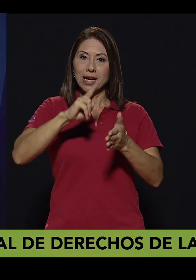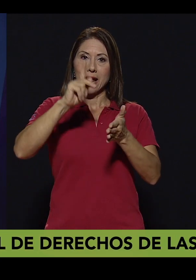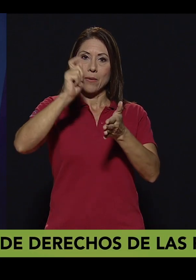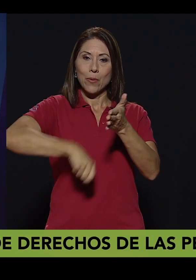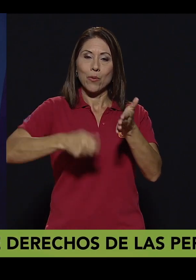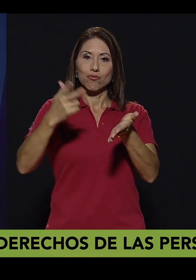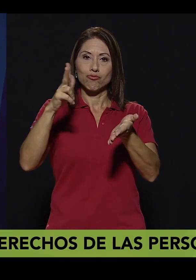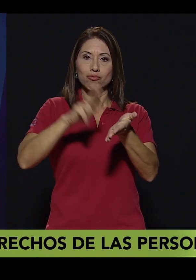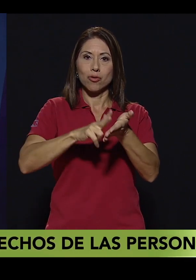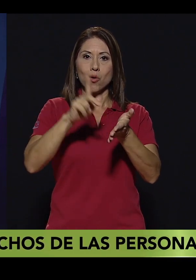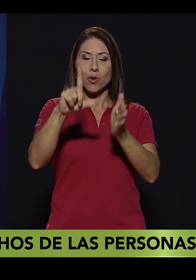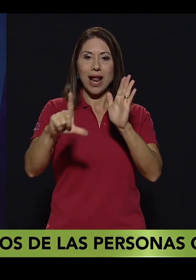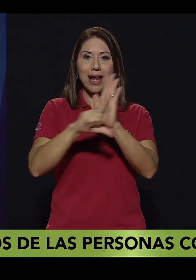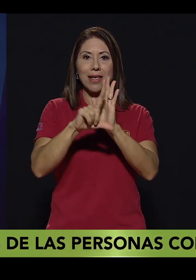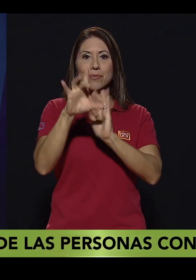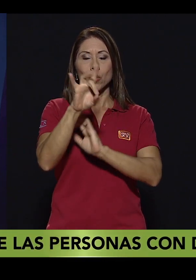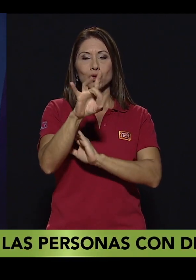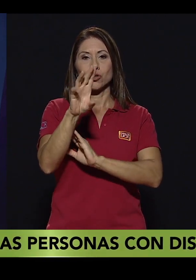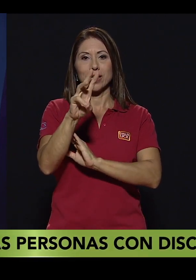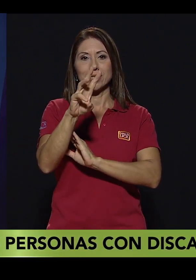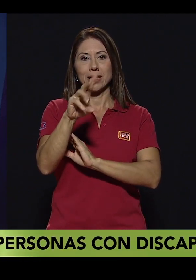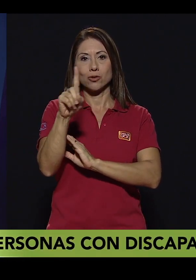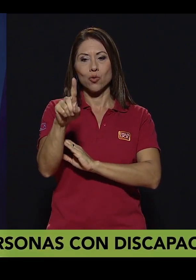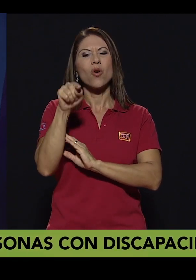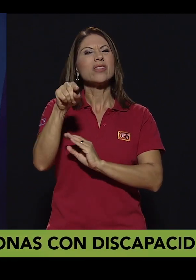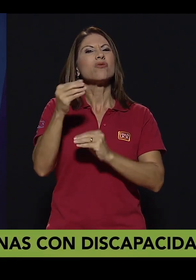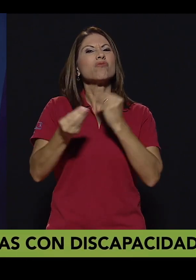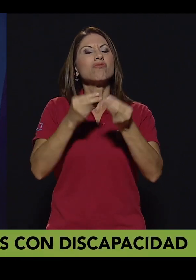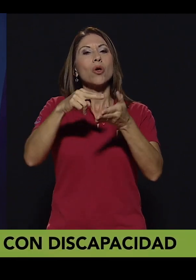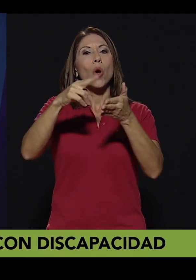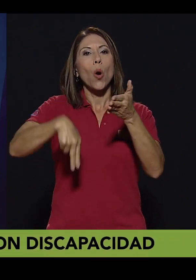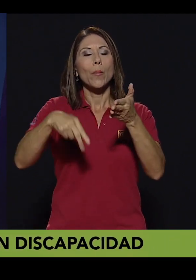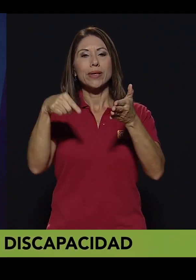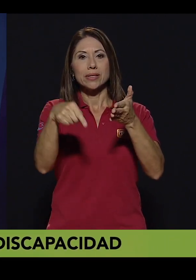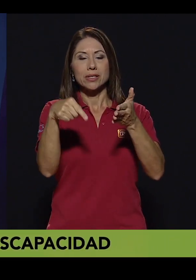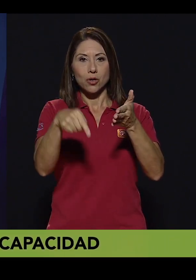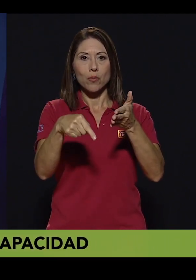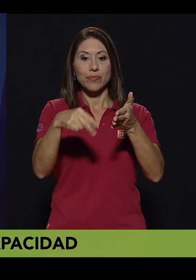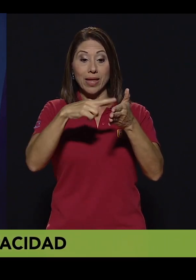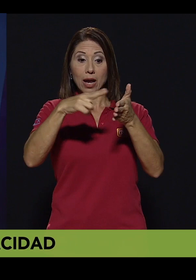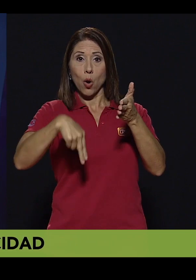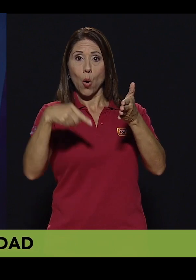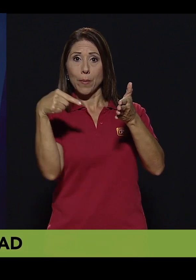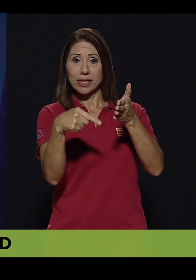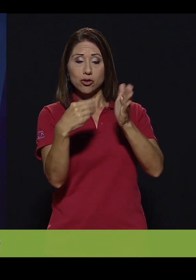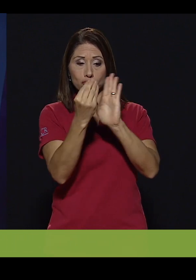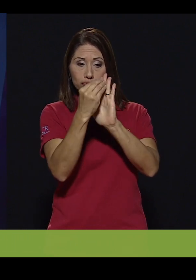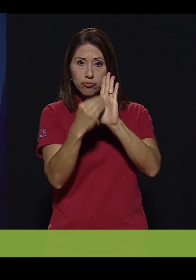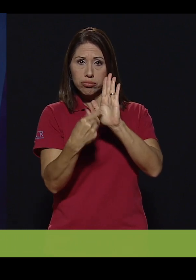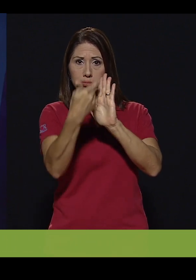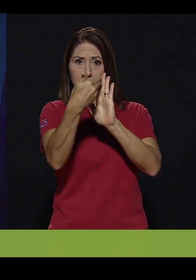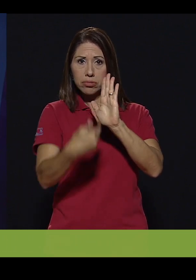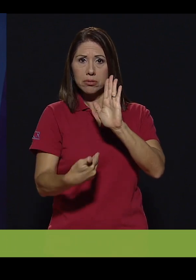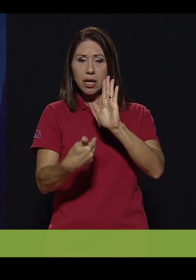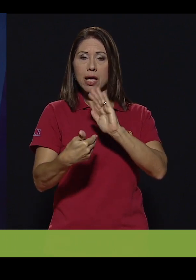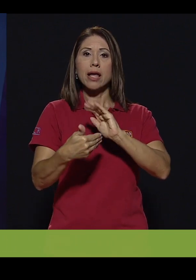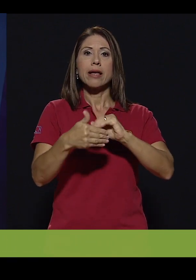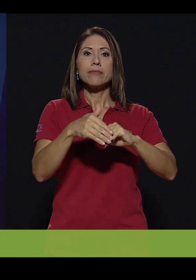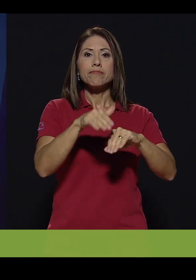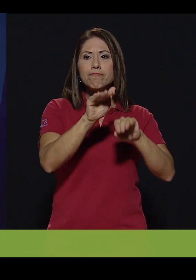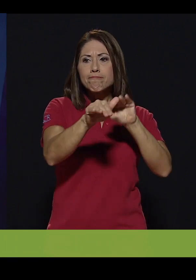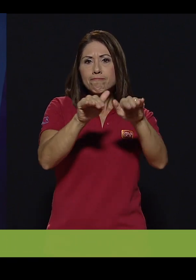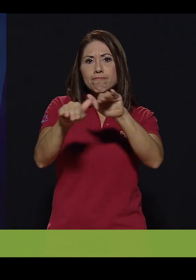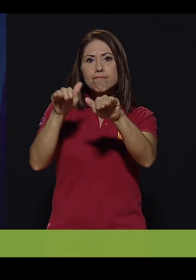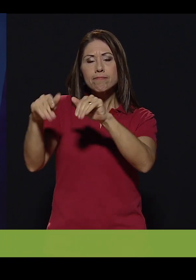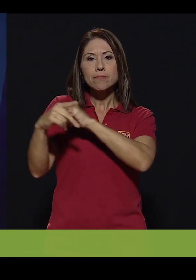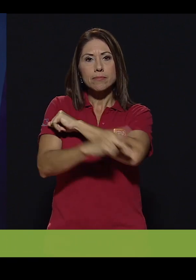ley la ley 86 61 que es la convención verdad y que la que es la la convención está haciendo un llamado a a